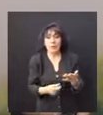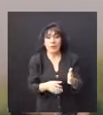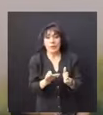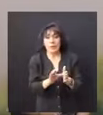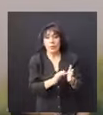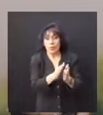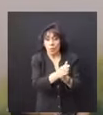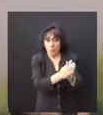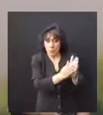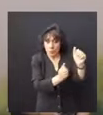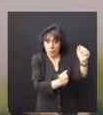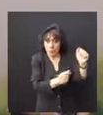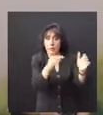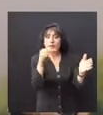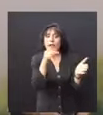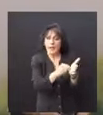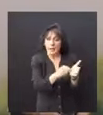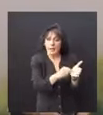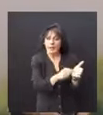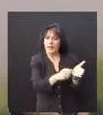nadie los pueda quitar.